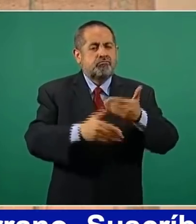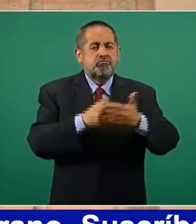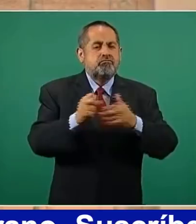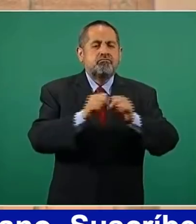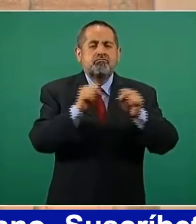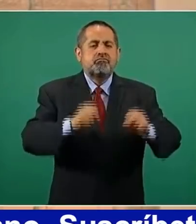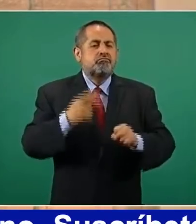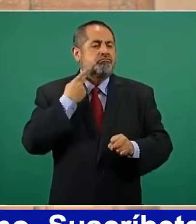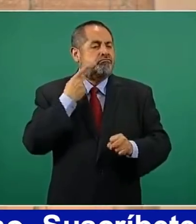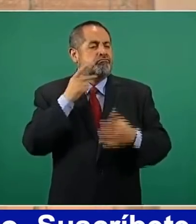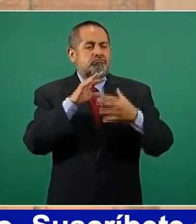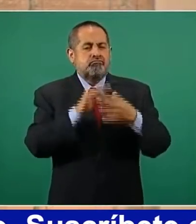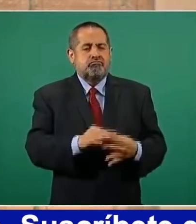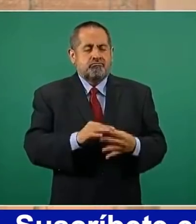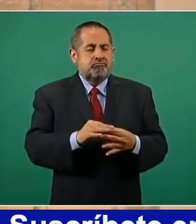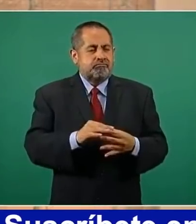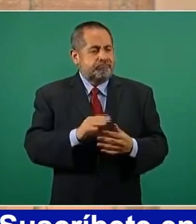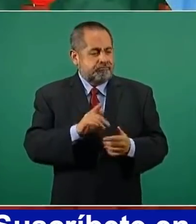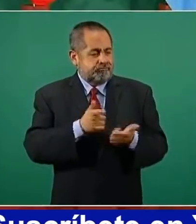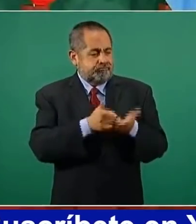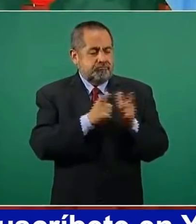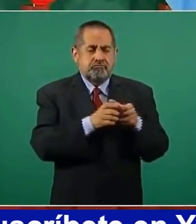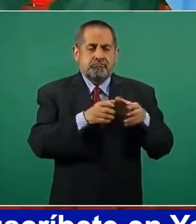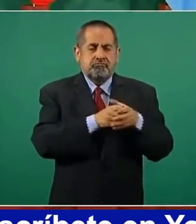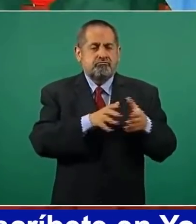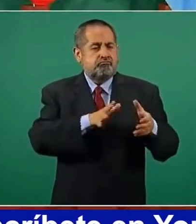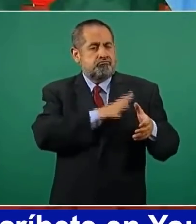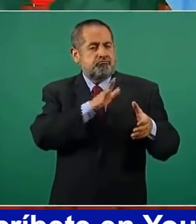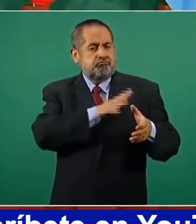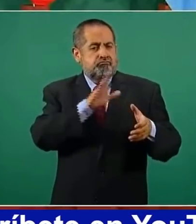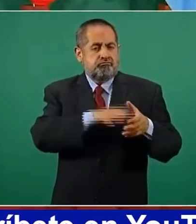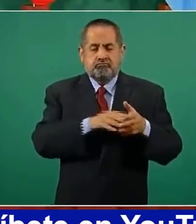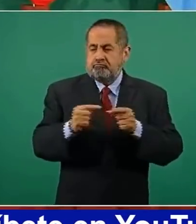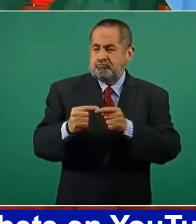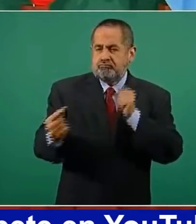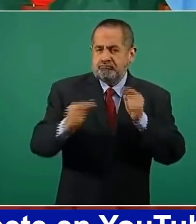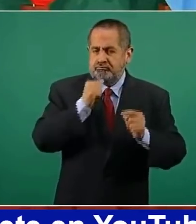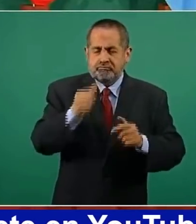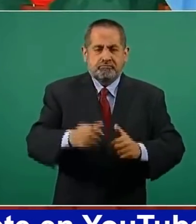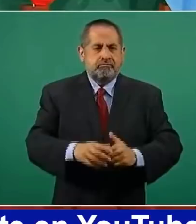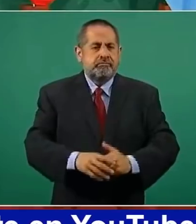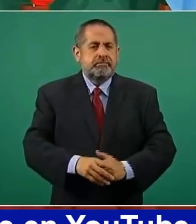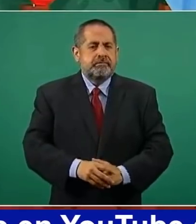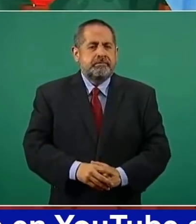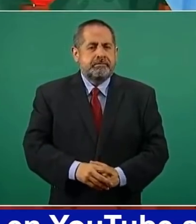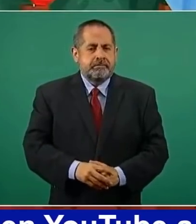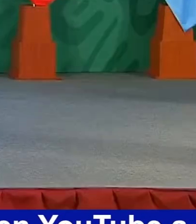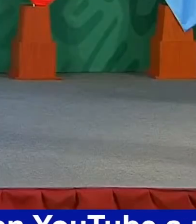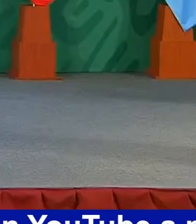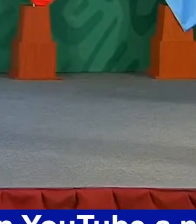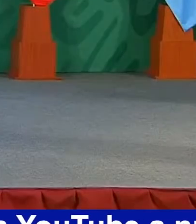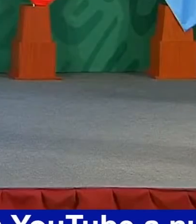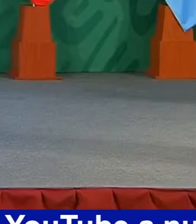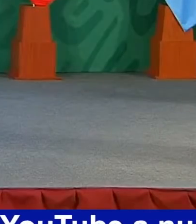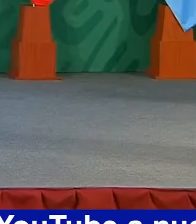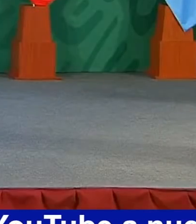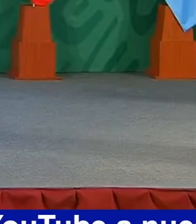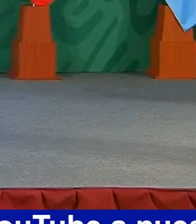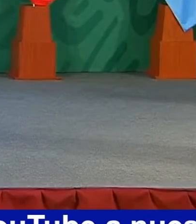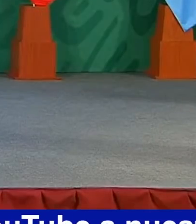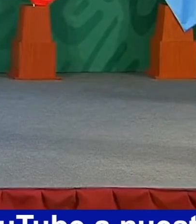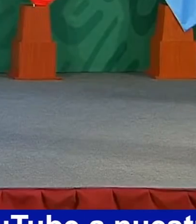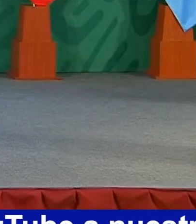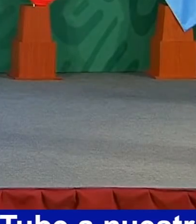sistema político elitista y antidemocrático. En consecuencia,